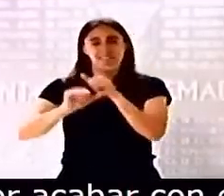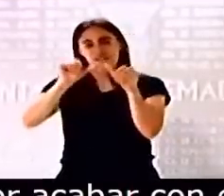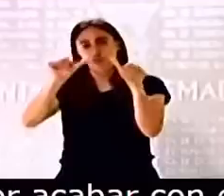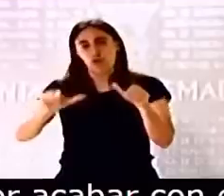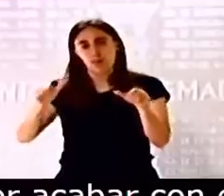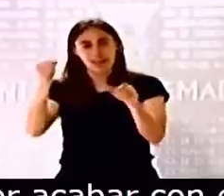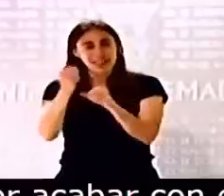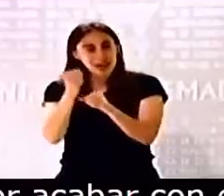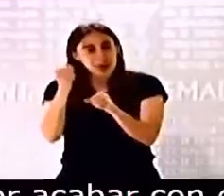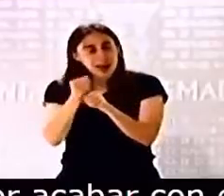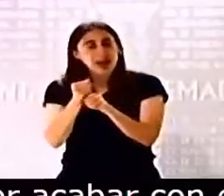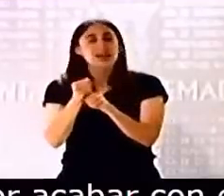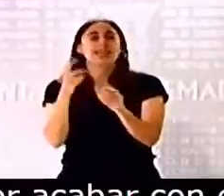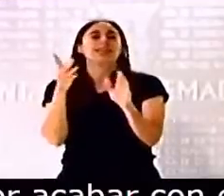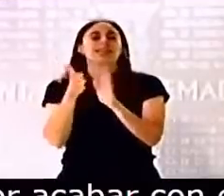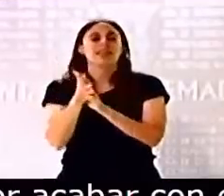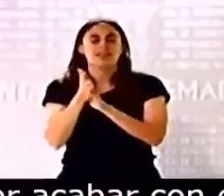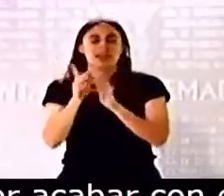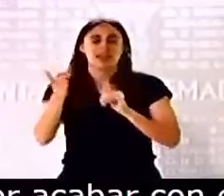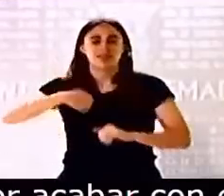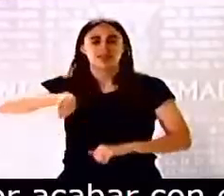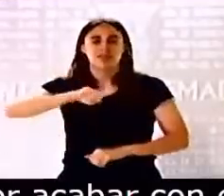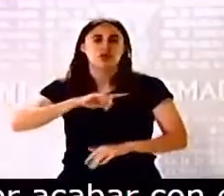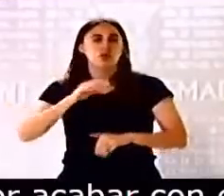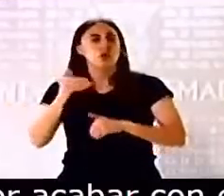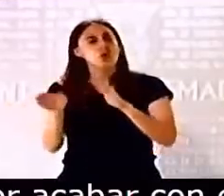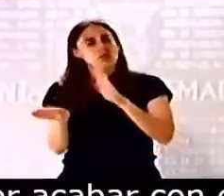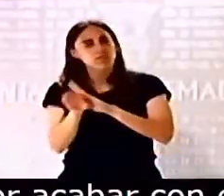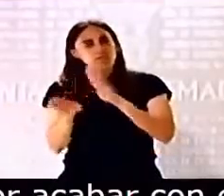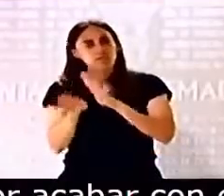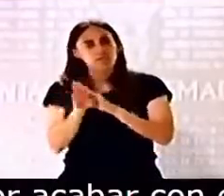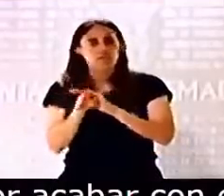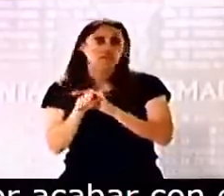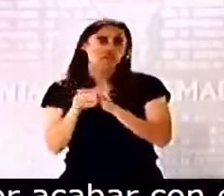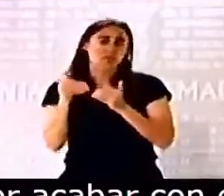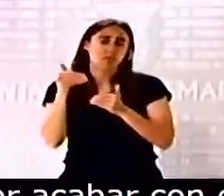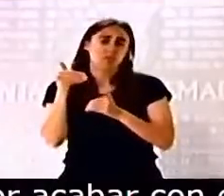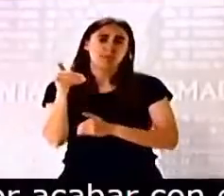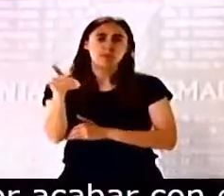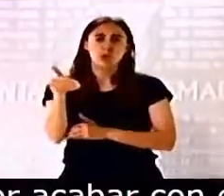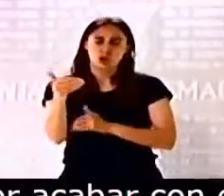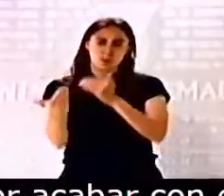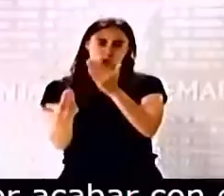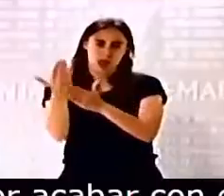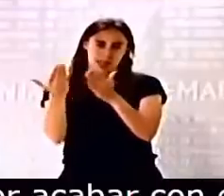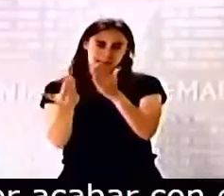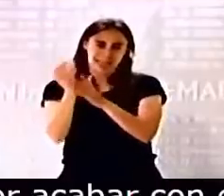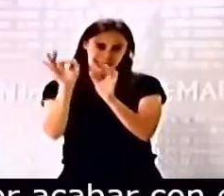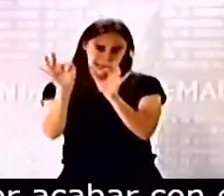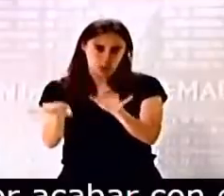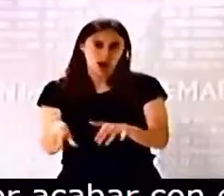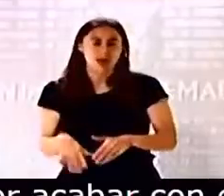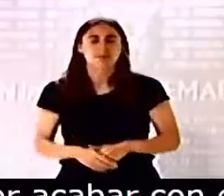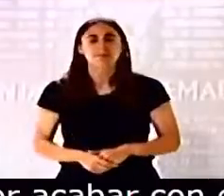sentido seguiremos a lo largo de los próximos días.